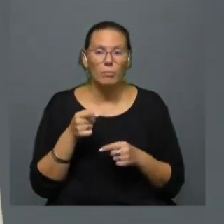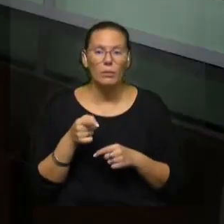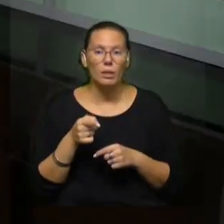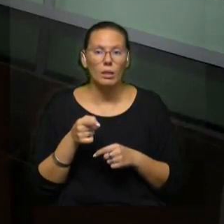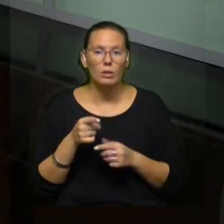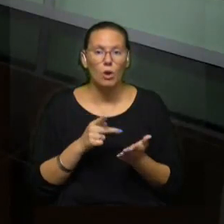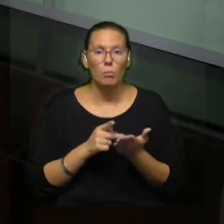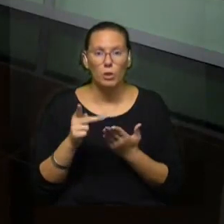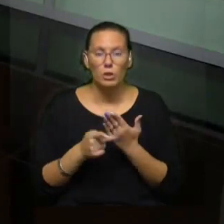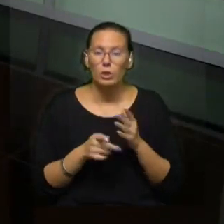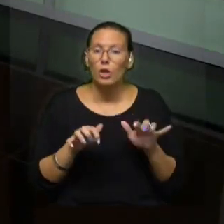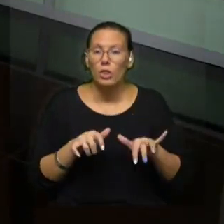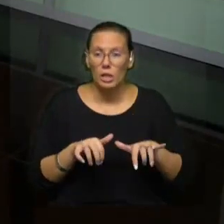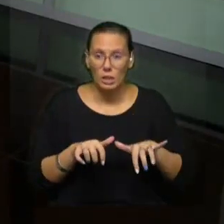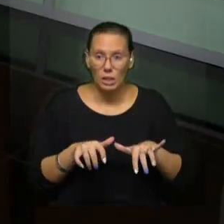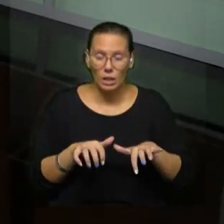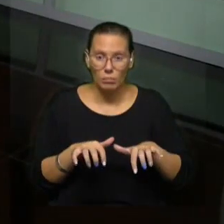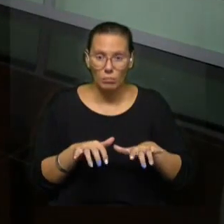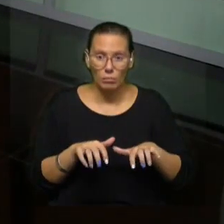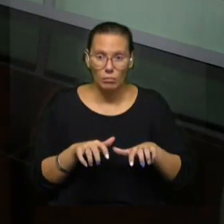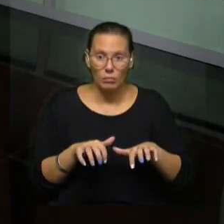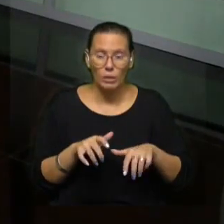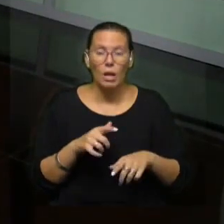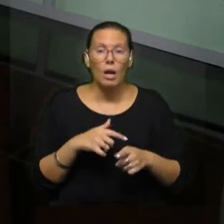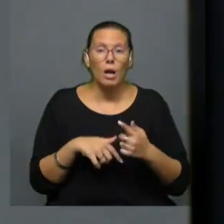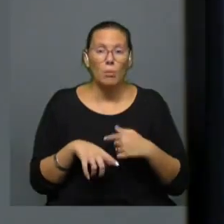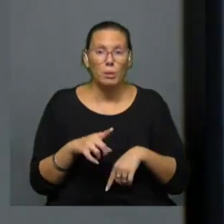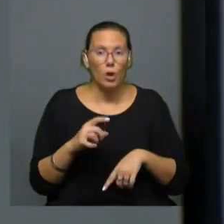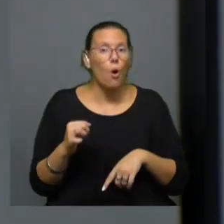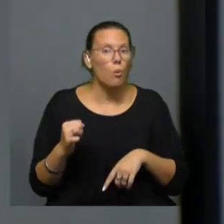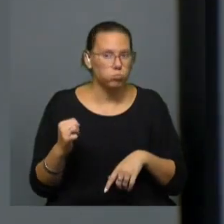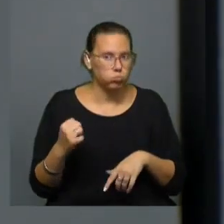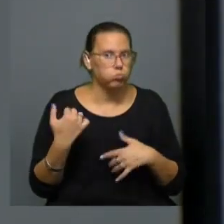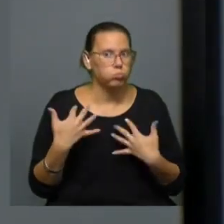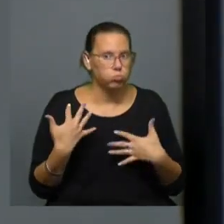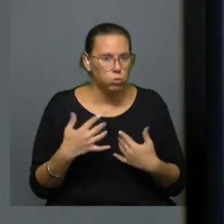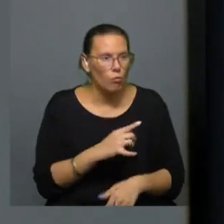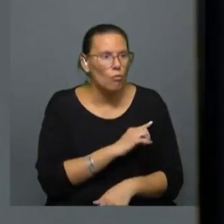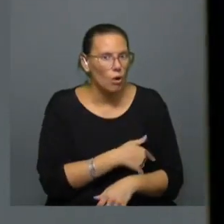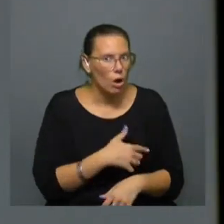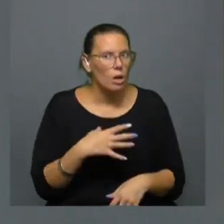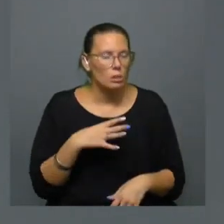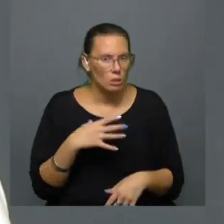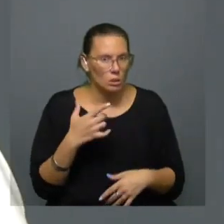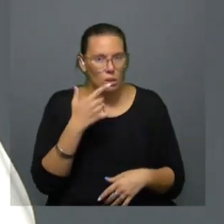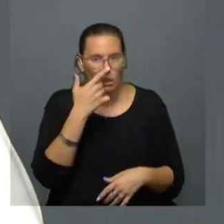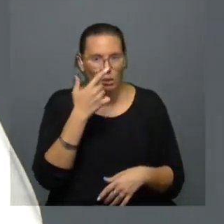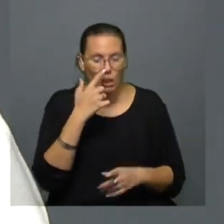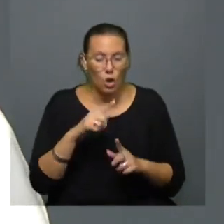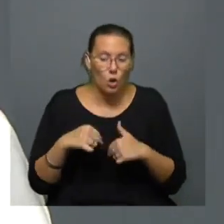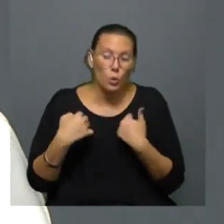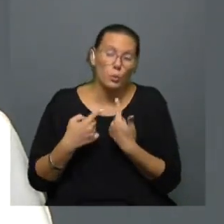como un proyecto digital. Ese es un proyecto digital, pero realmente potente, ¿no? Sí, sí. Claro, lo